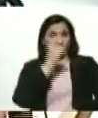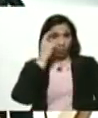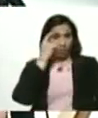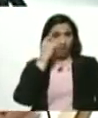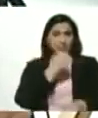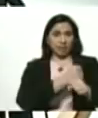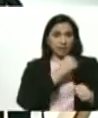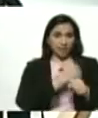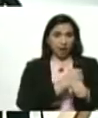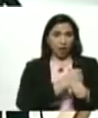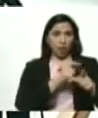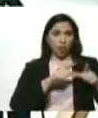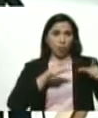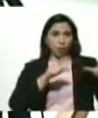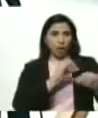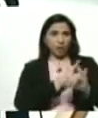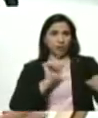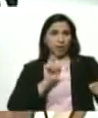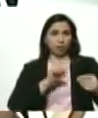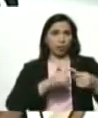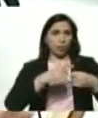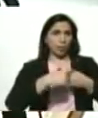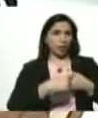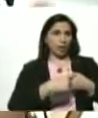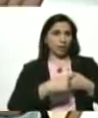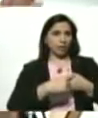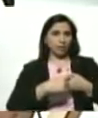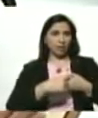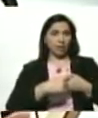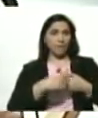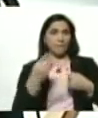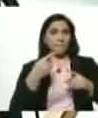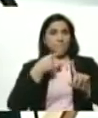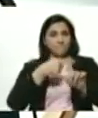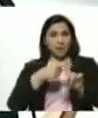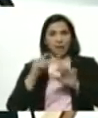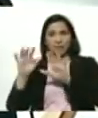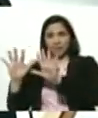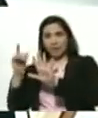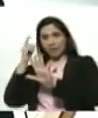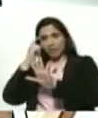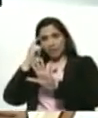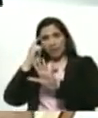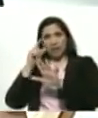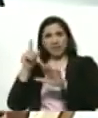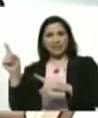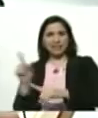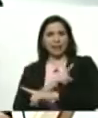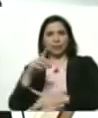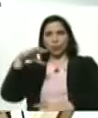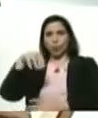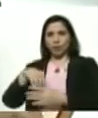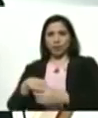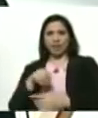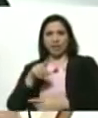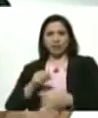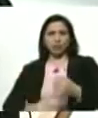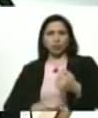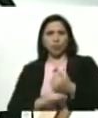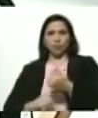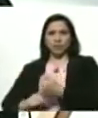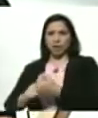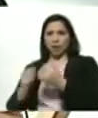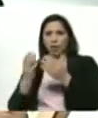en estos sectores que se están incorporando y 10 días inmediatamente de cuarentena esto está basado en